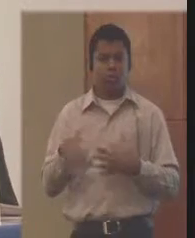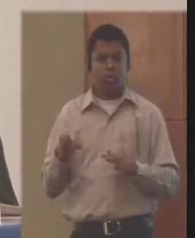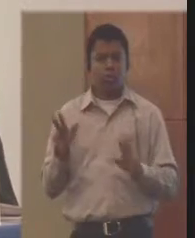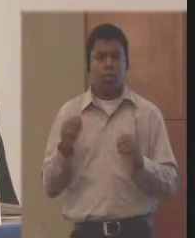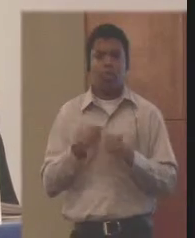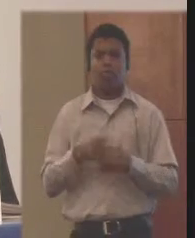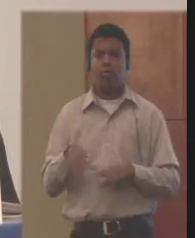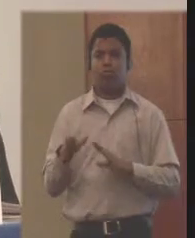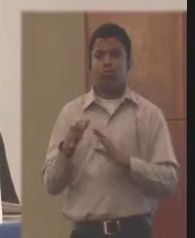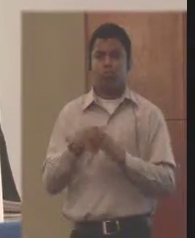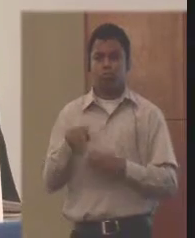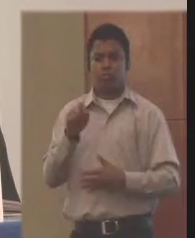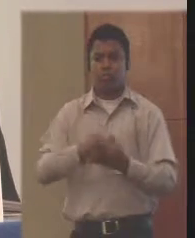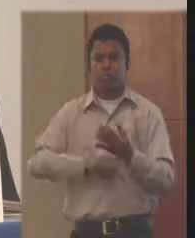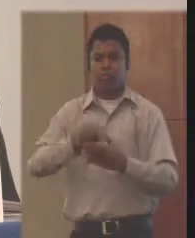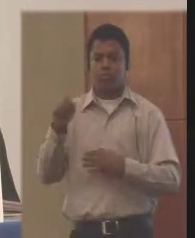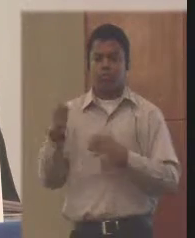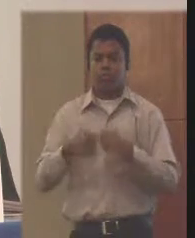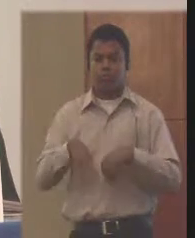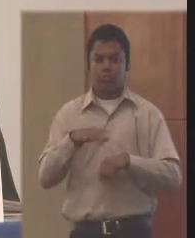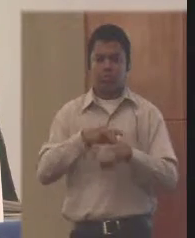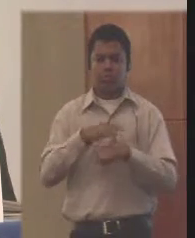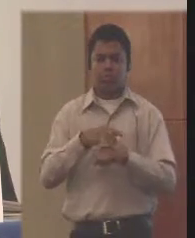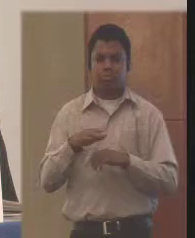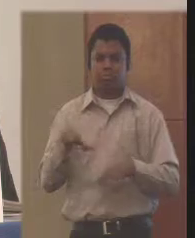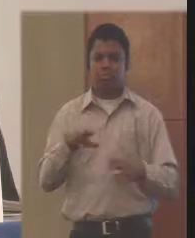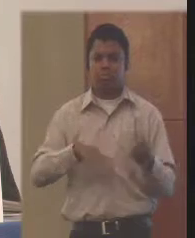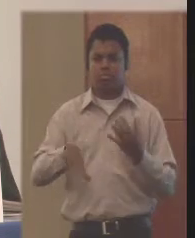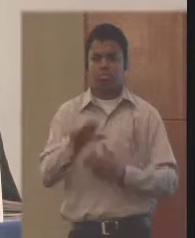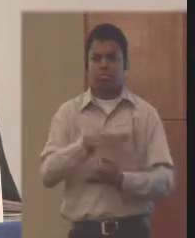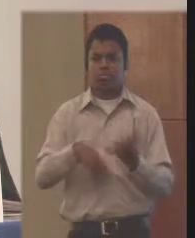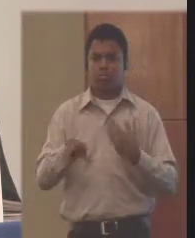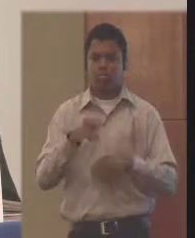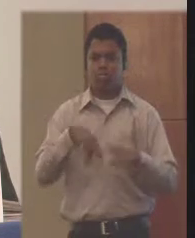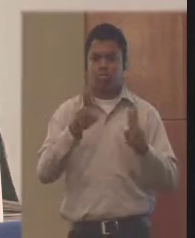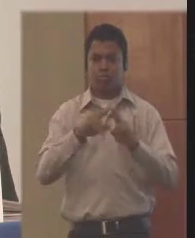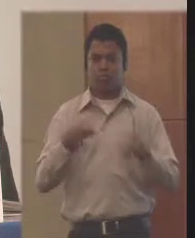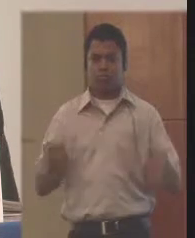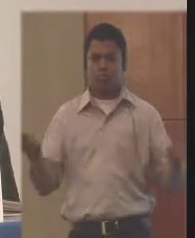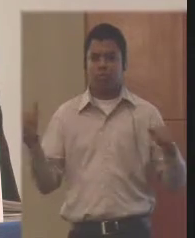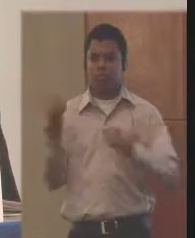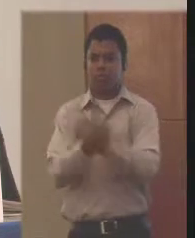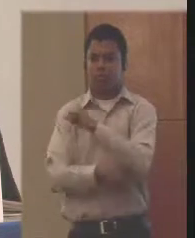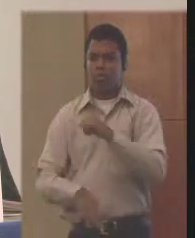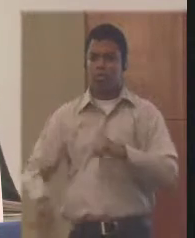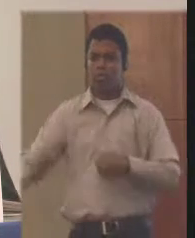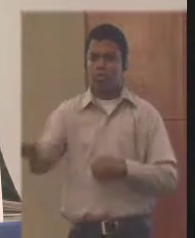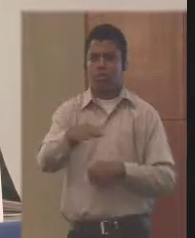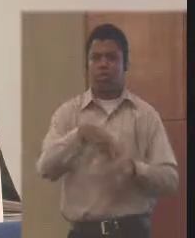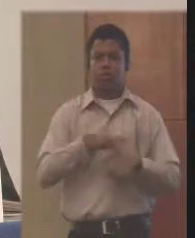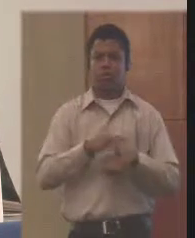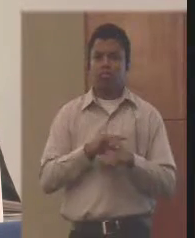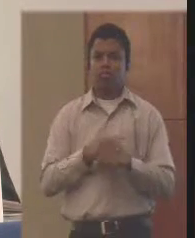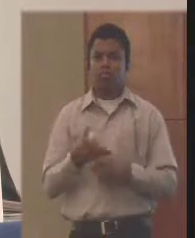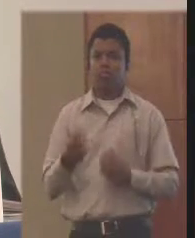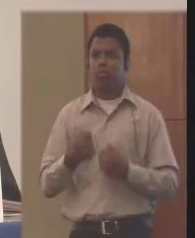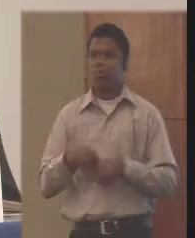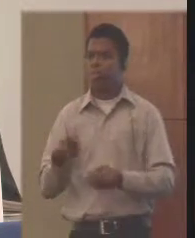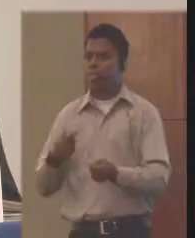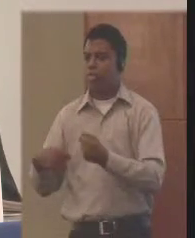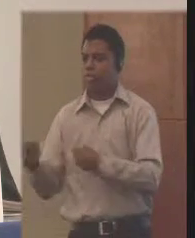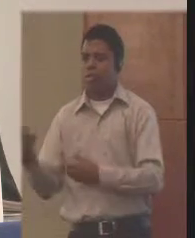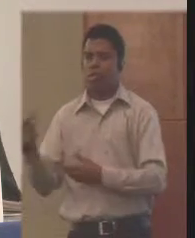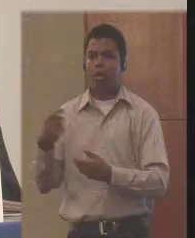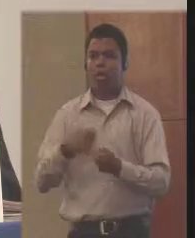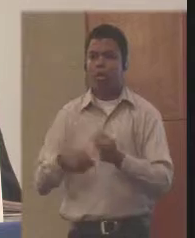desastres naturales en la calificación de riesgo de país, en la calificación de riesgos de inversiones. Por lo tanto, ustedes